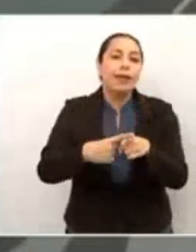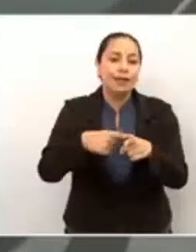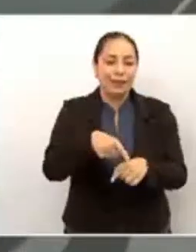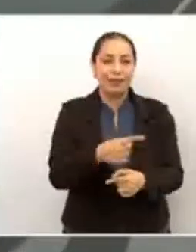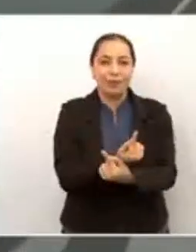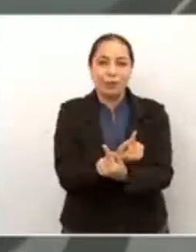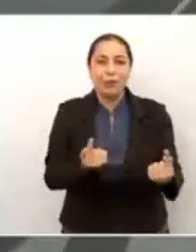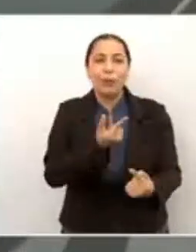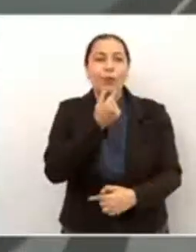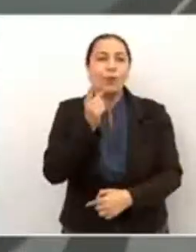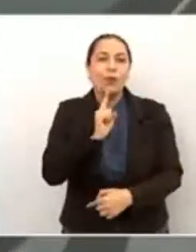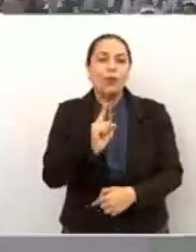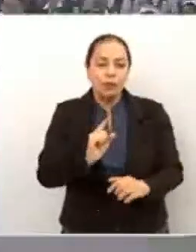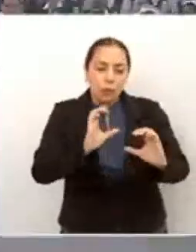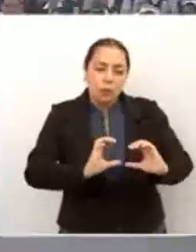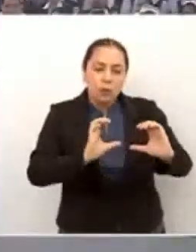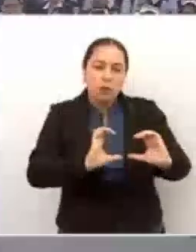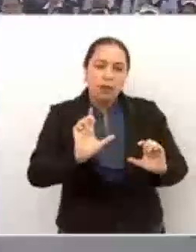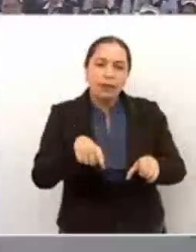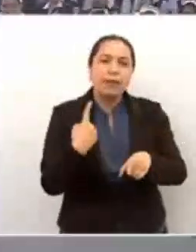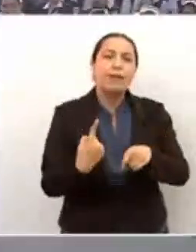niños?